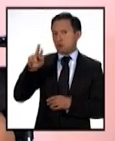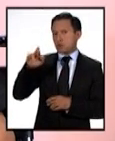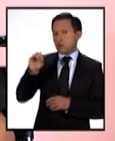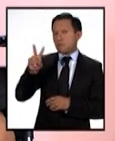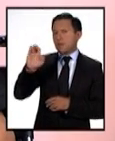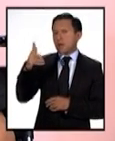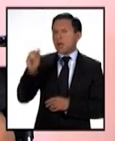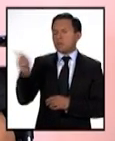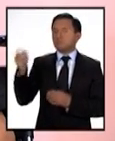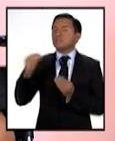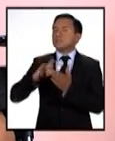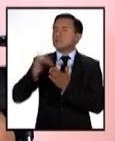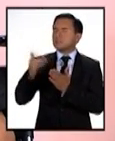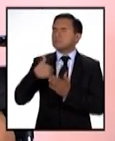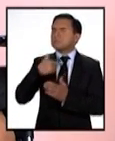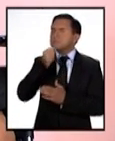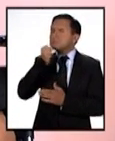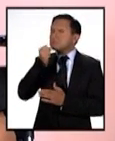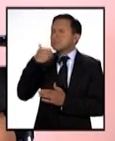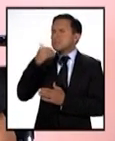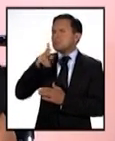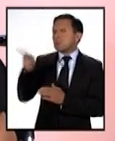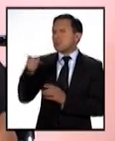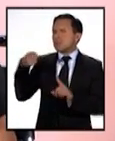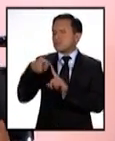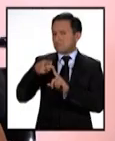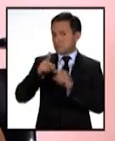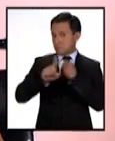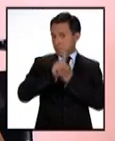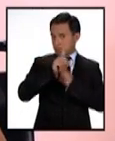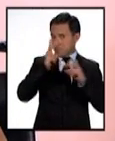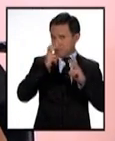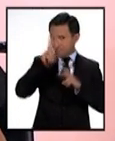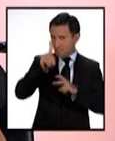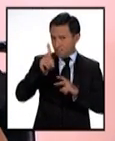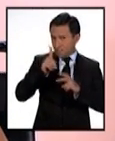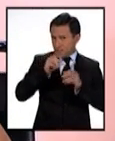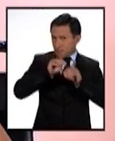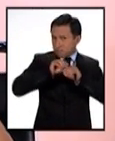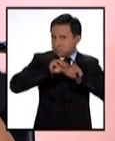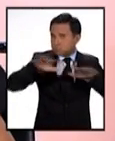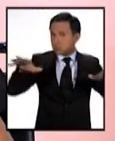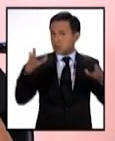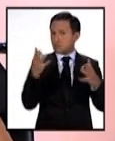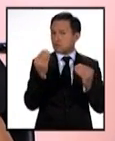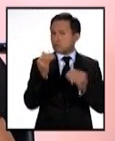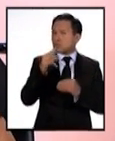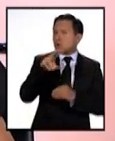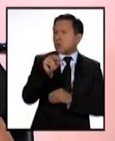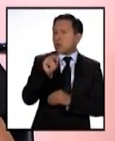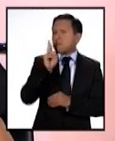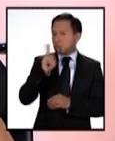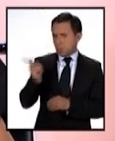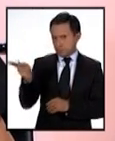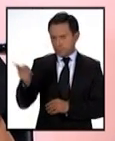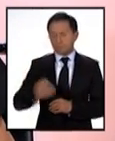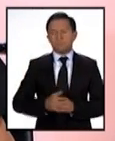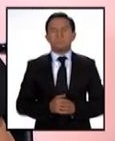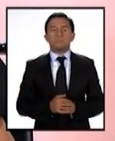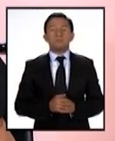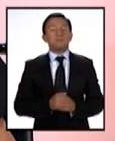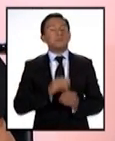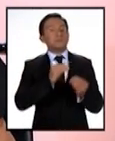¿cuál es la dimensión de este problema? Muchas gracias, Víctor. Pues mira, hablando de bullying, estamos realmente ante